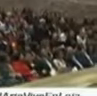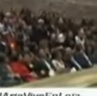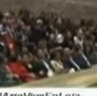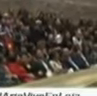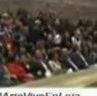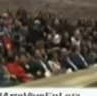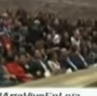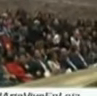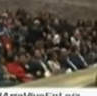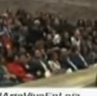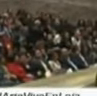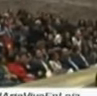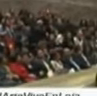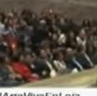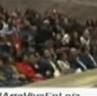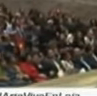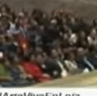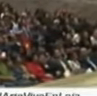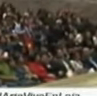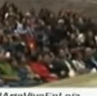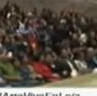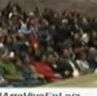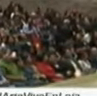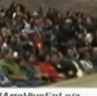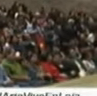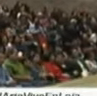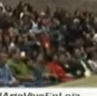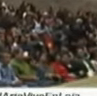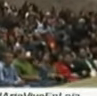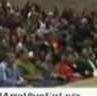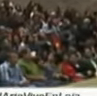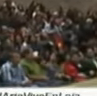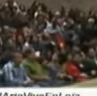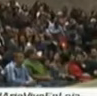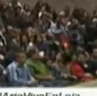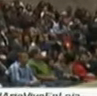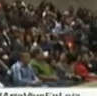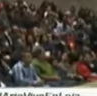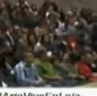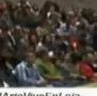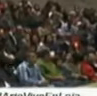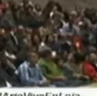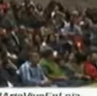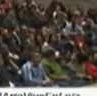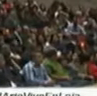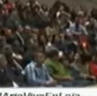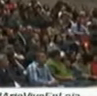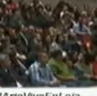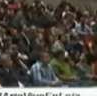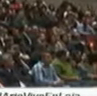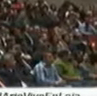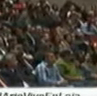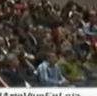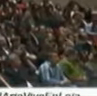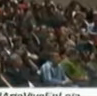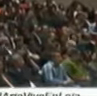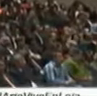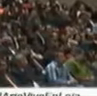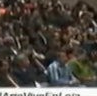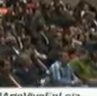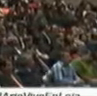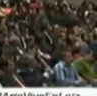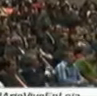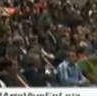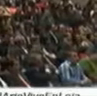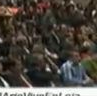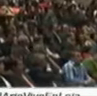personajes animan las artes vivas con movimientos corpóreos y vestuarios muy festivos. El festival